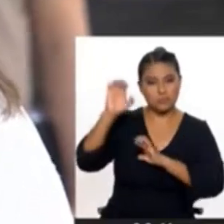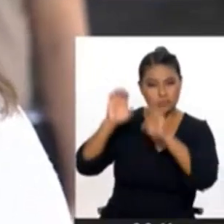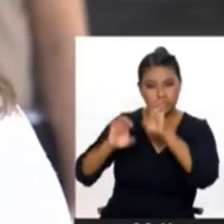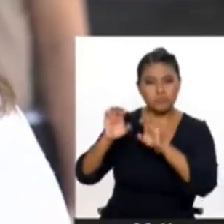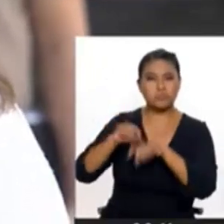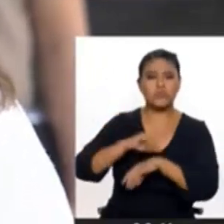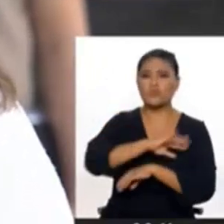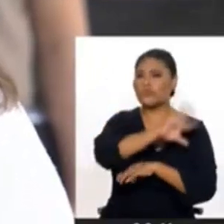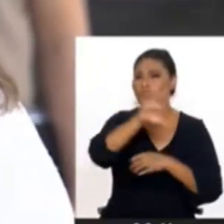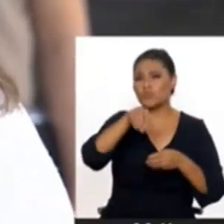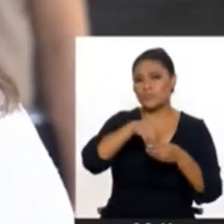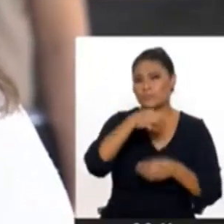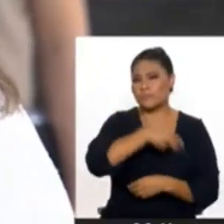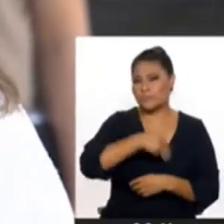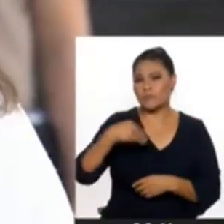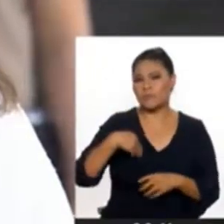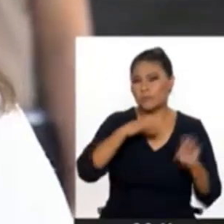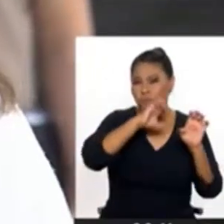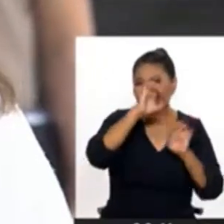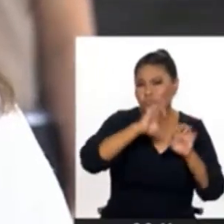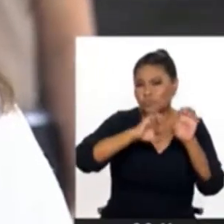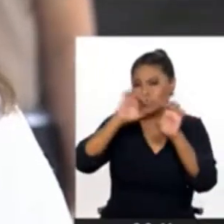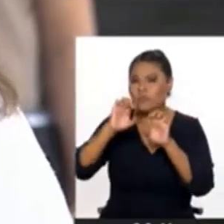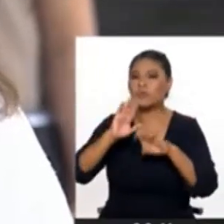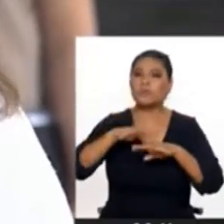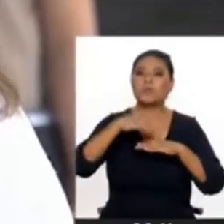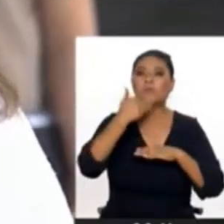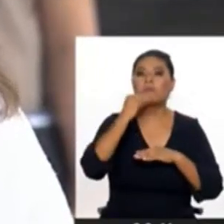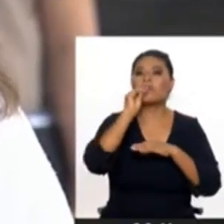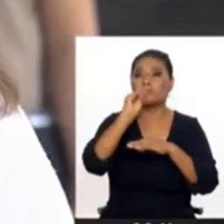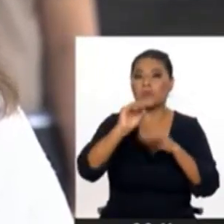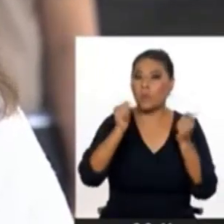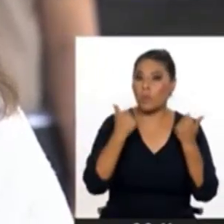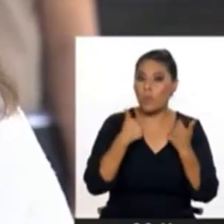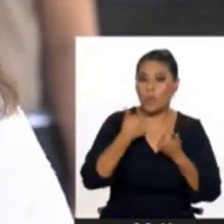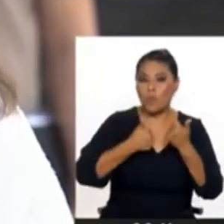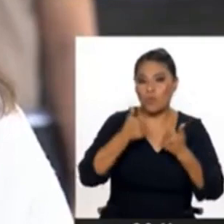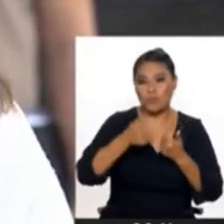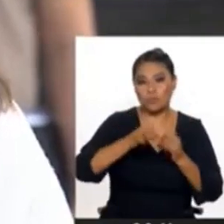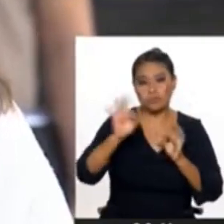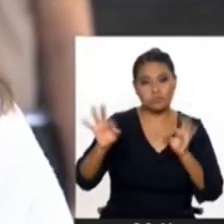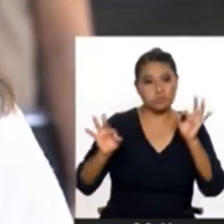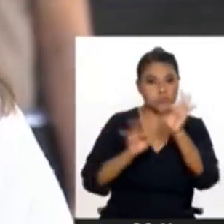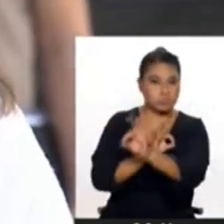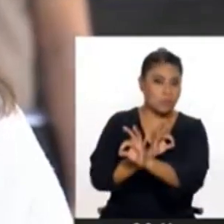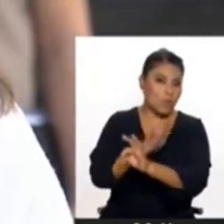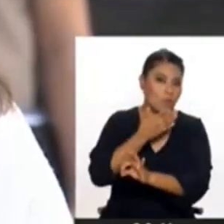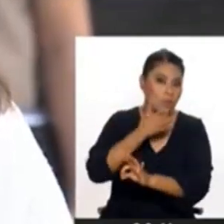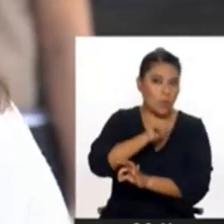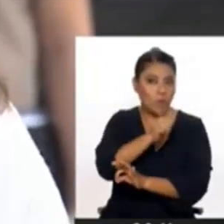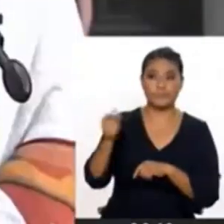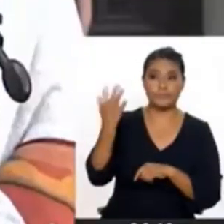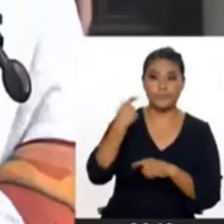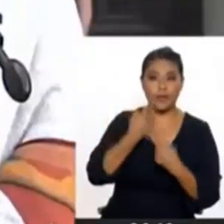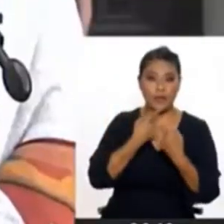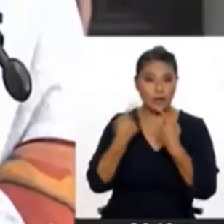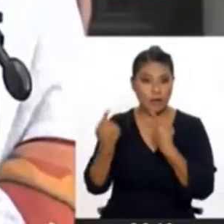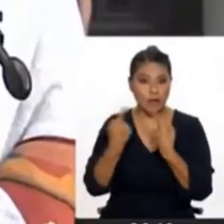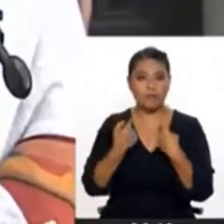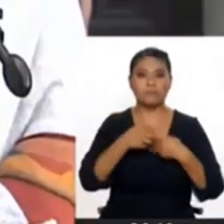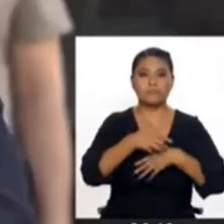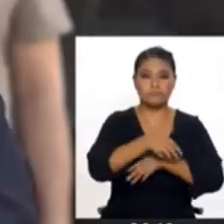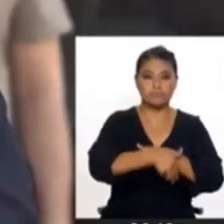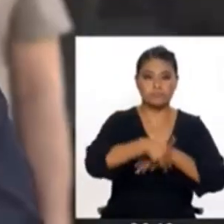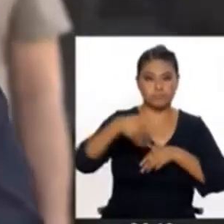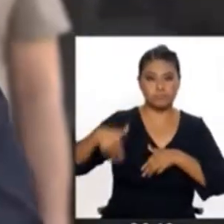ministerios Así que estaremos prontamente anunciando si es que tenemos algunos cambios o no también en el gabinete bueno